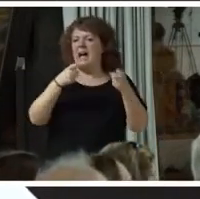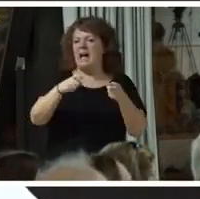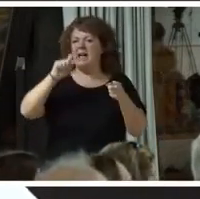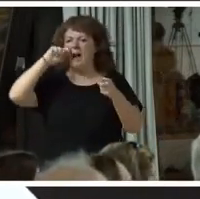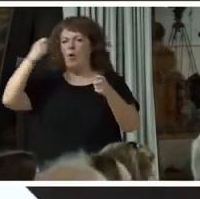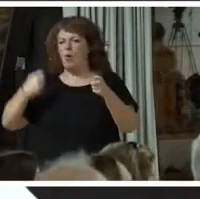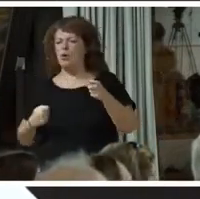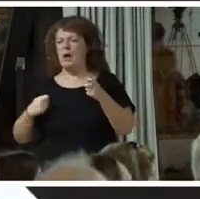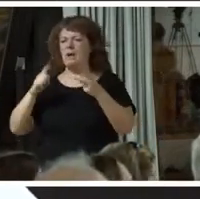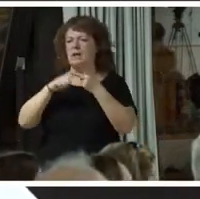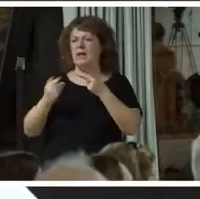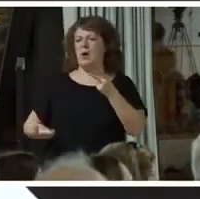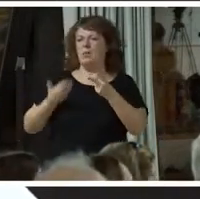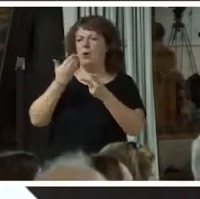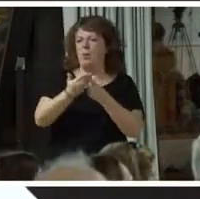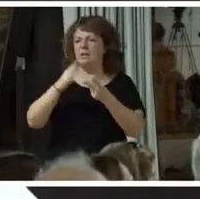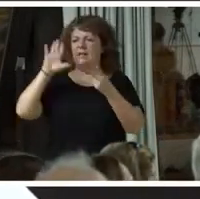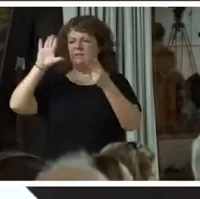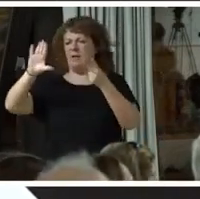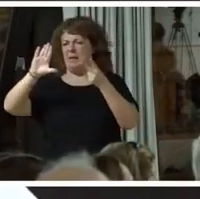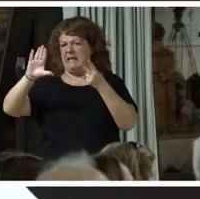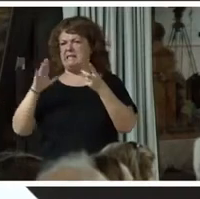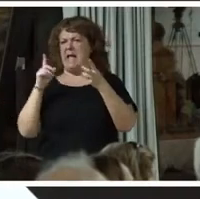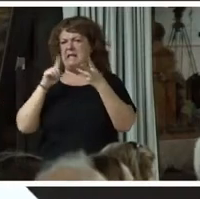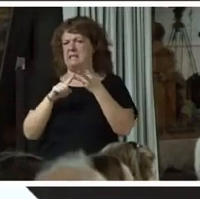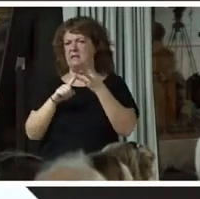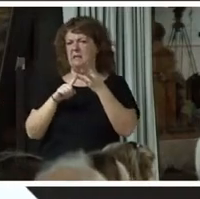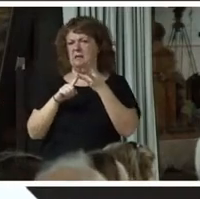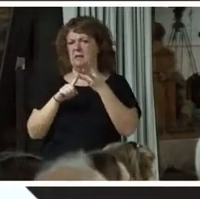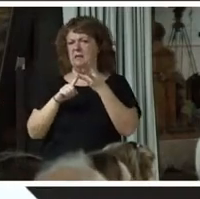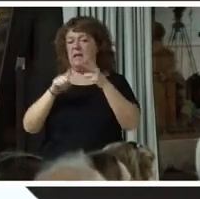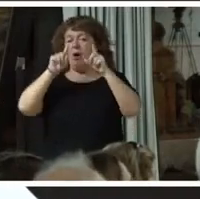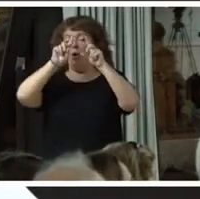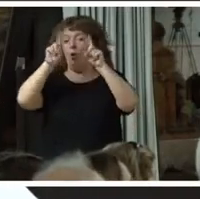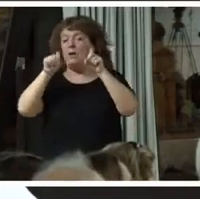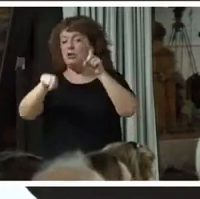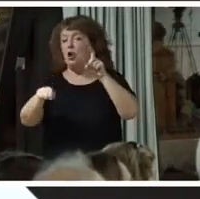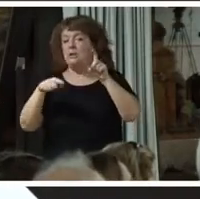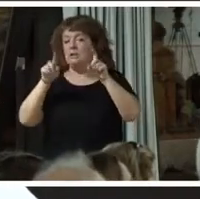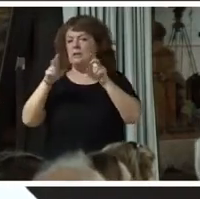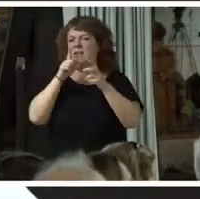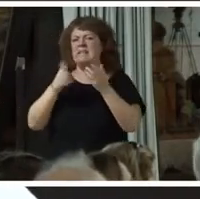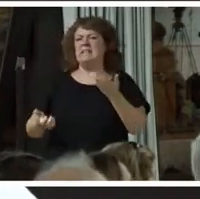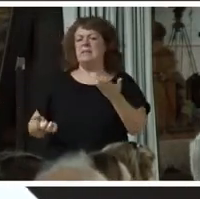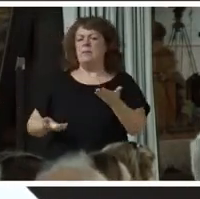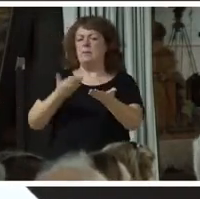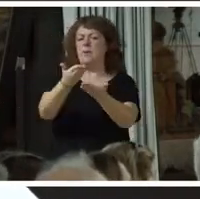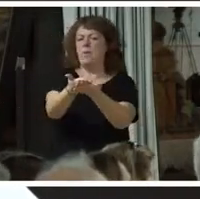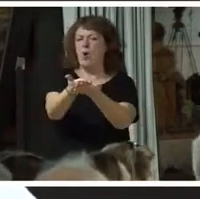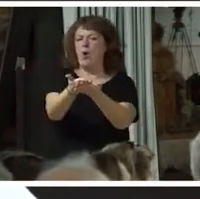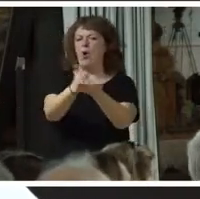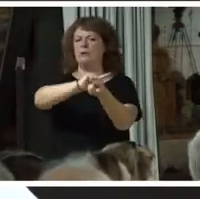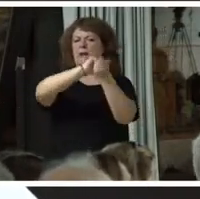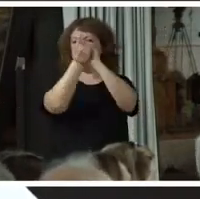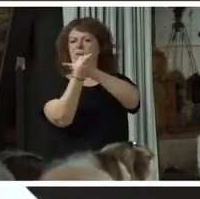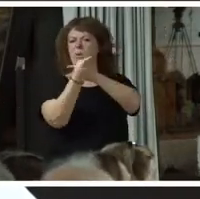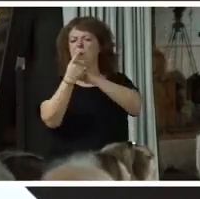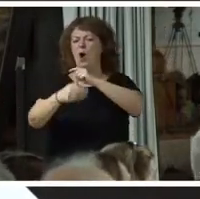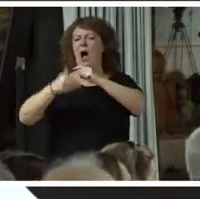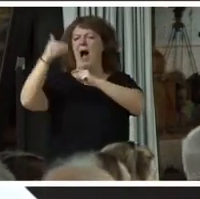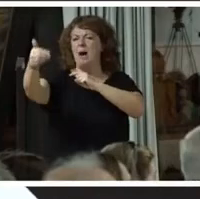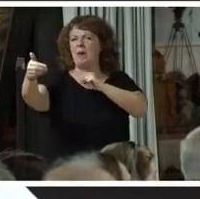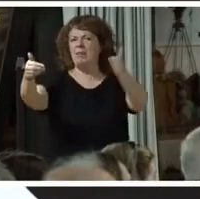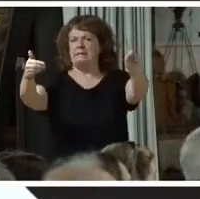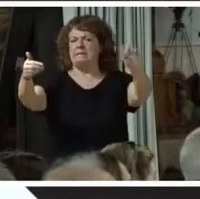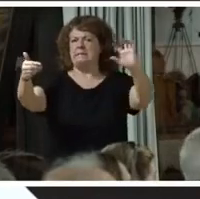de Ucrania con las propuestas feministas también con con esta cuestión siempre que alguien propone una transformación un avance